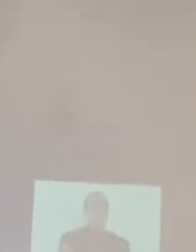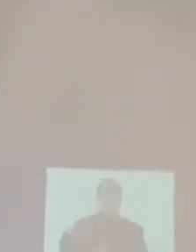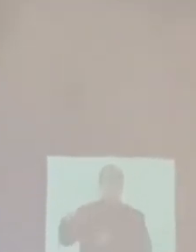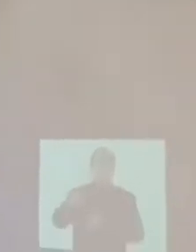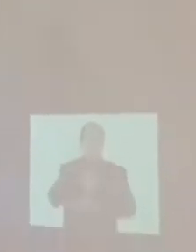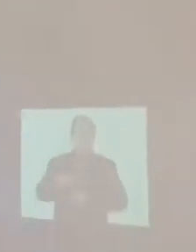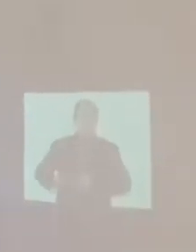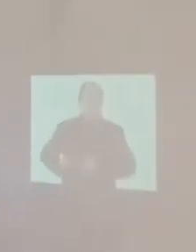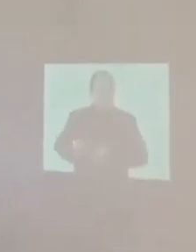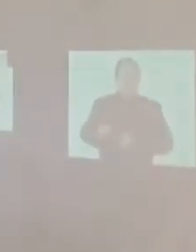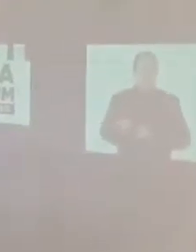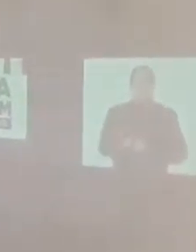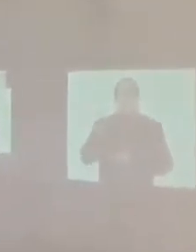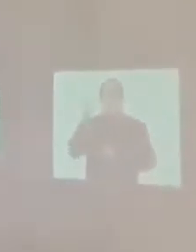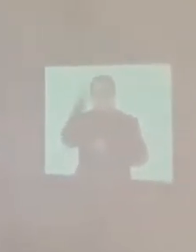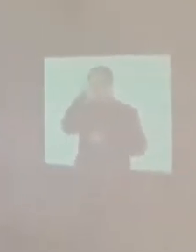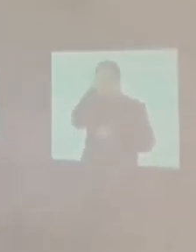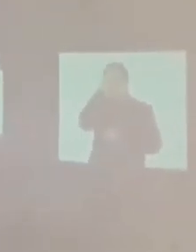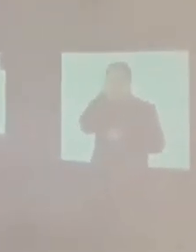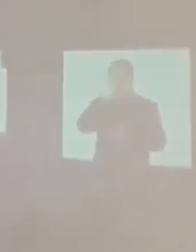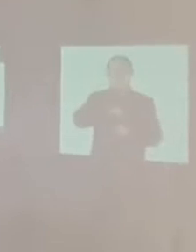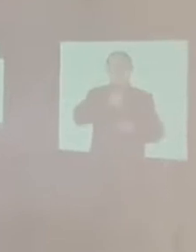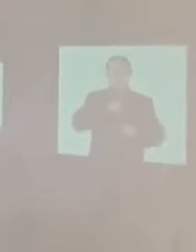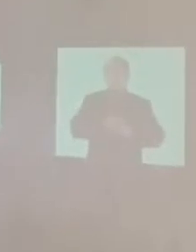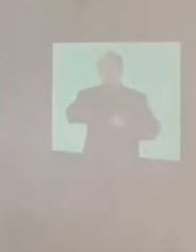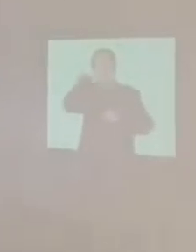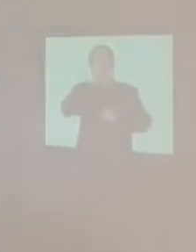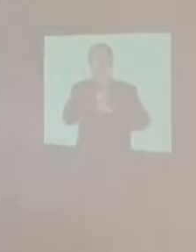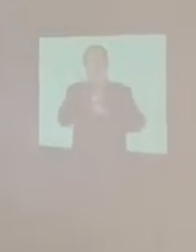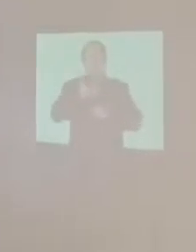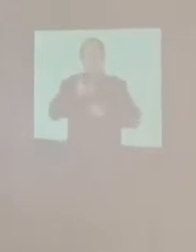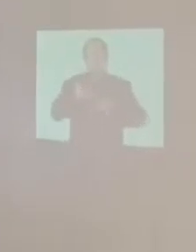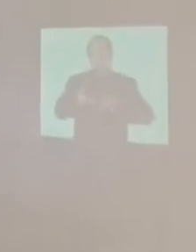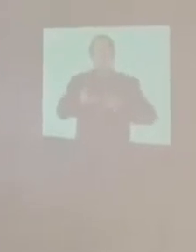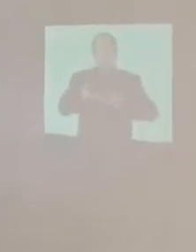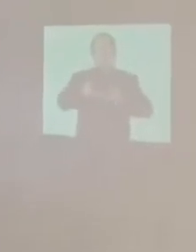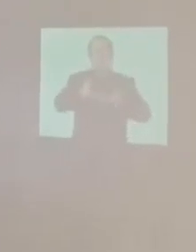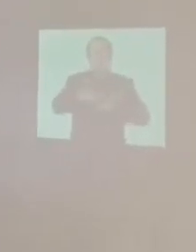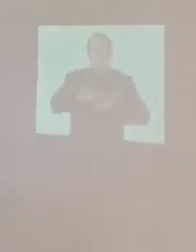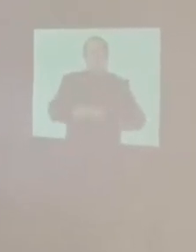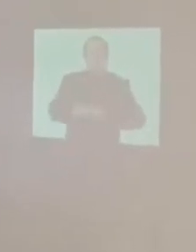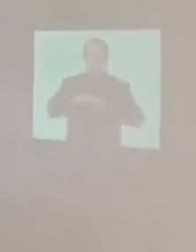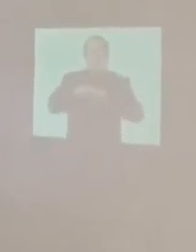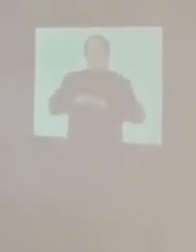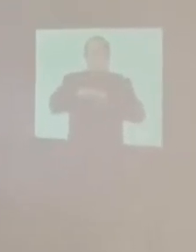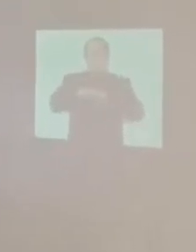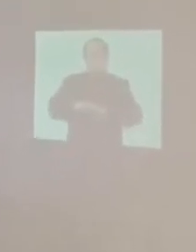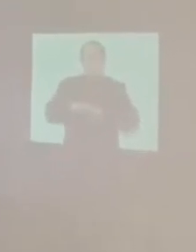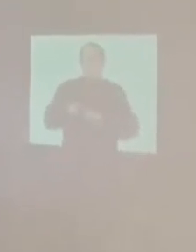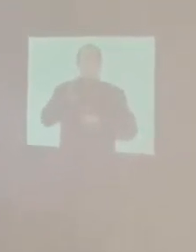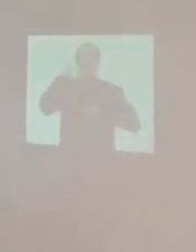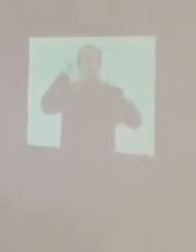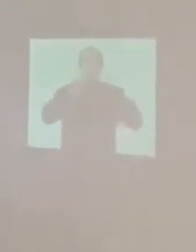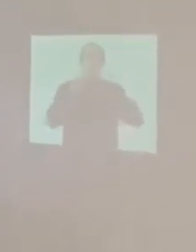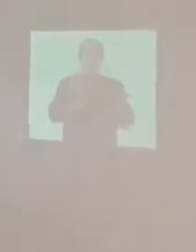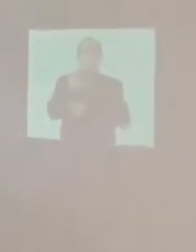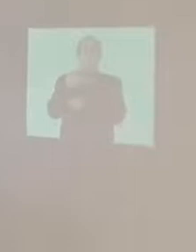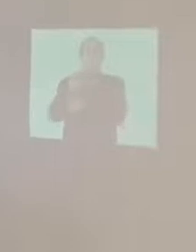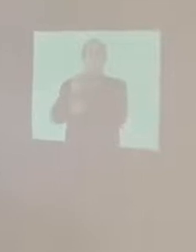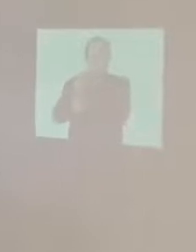presidente, Chapultepec, Naturaleza y Cultura, con calzadas flotantes, museos, una nueva cineteca y la Bodega